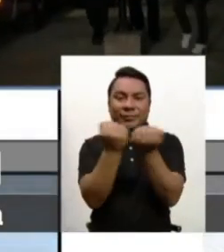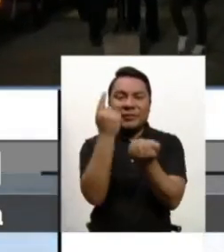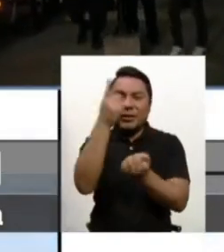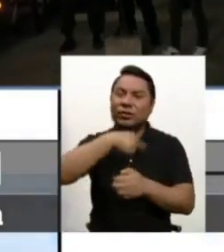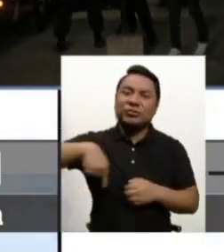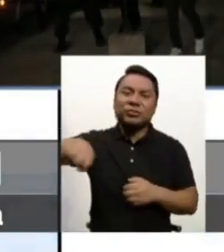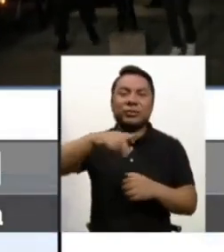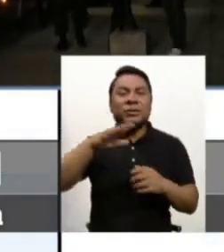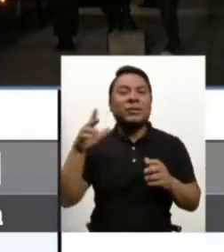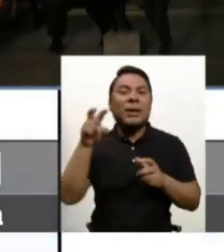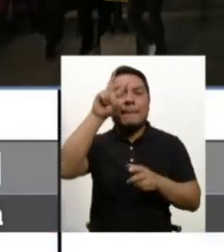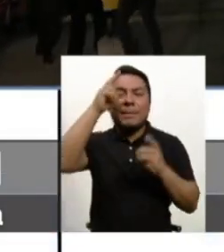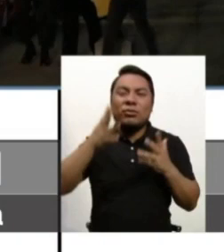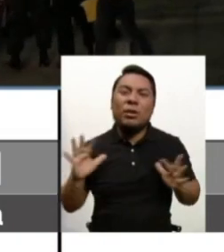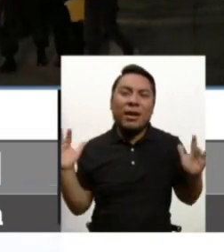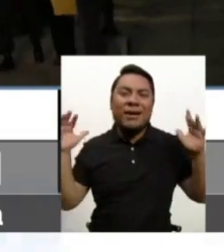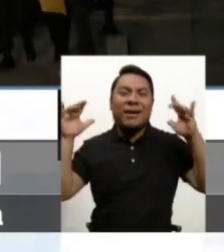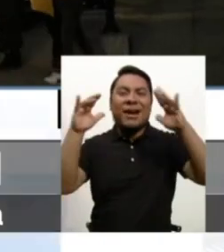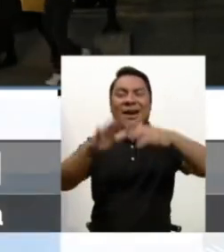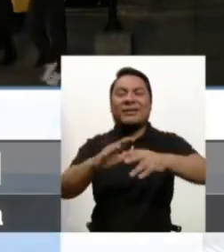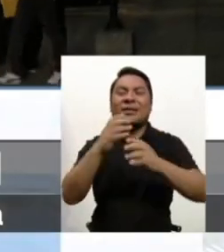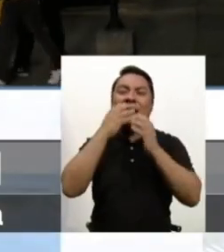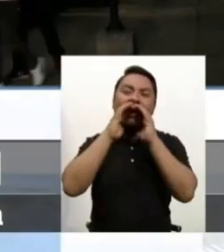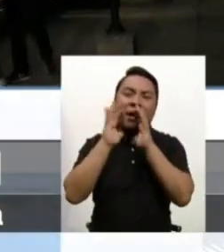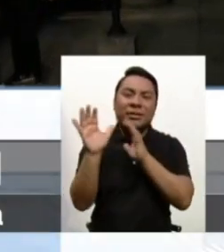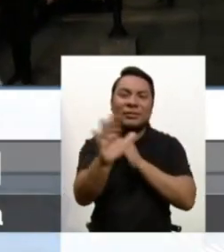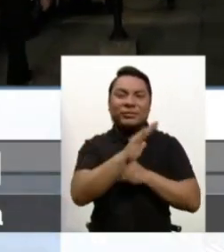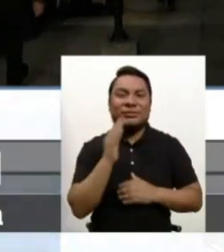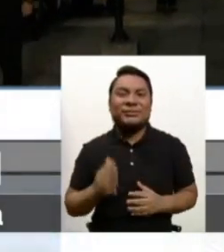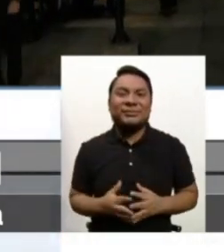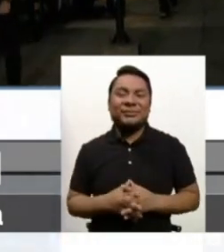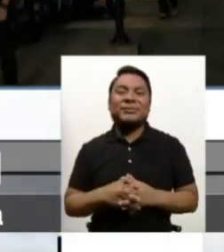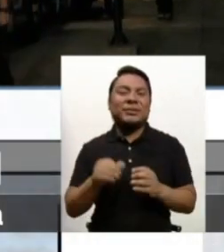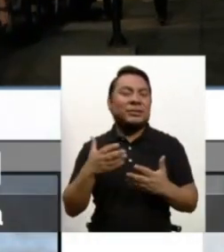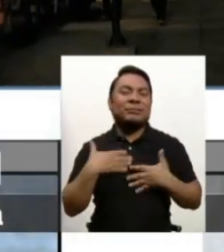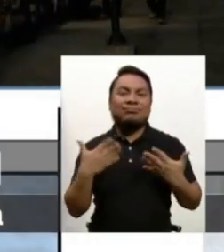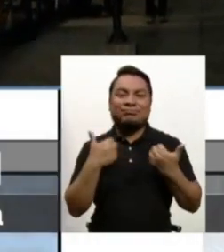apoteósica del Estadio Nacional. Eduardo, la muy bien, Walter, increíble. Muchas gracias.